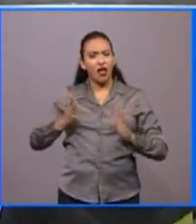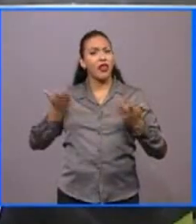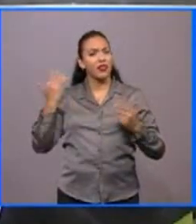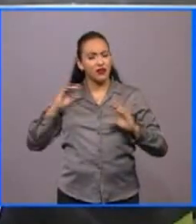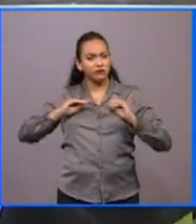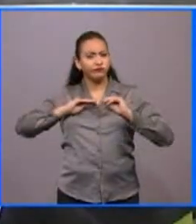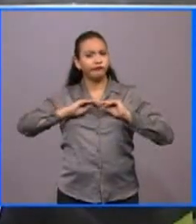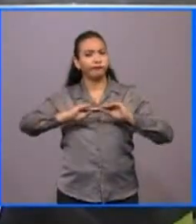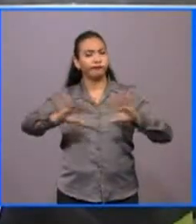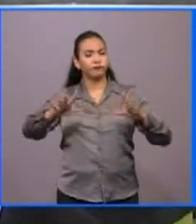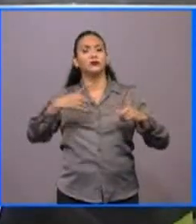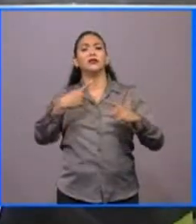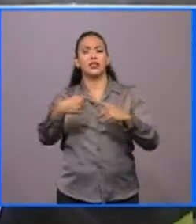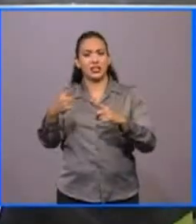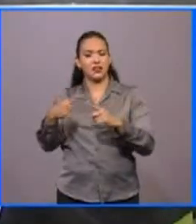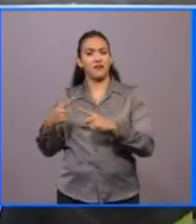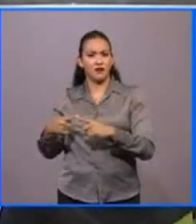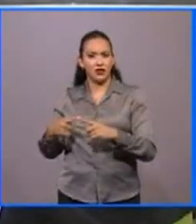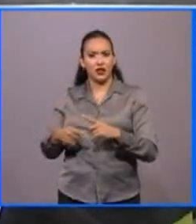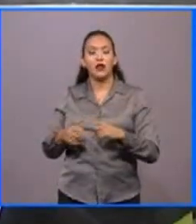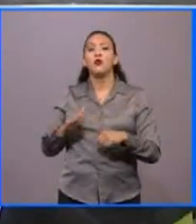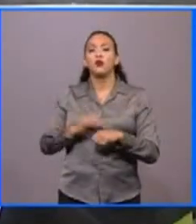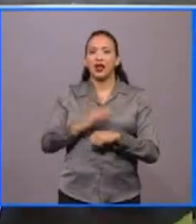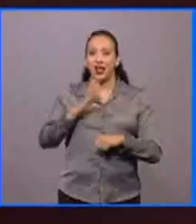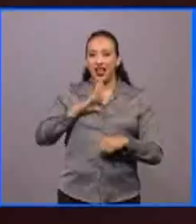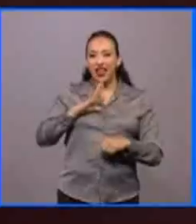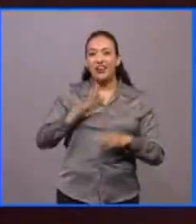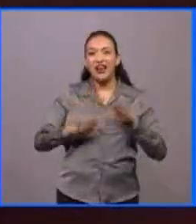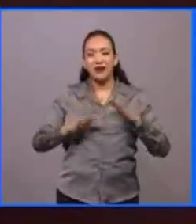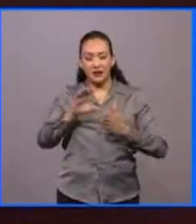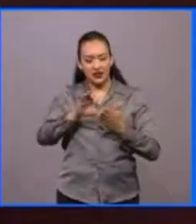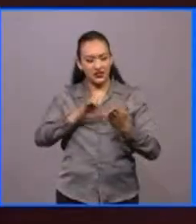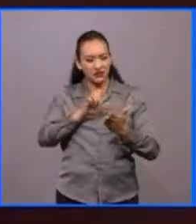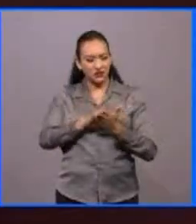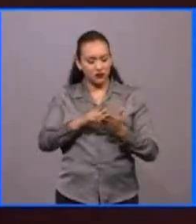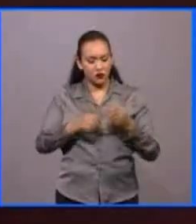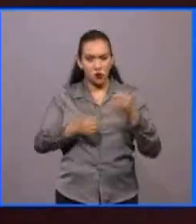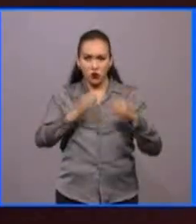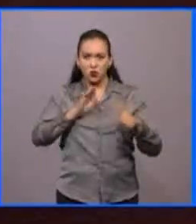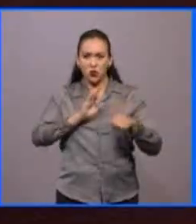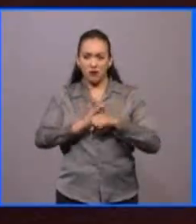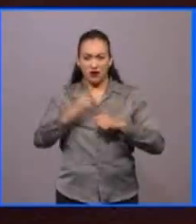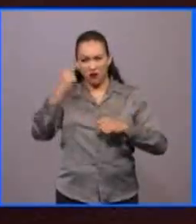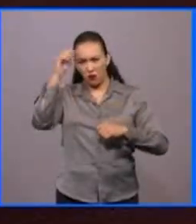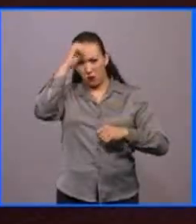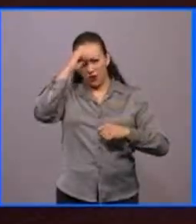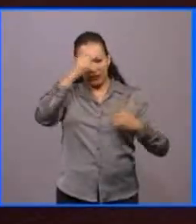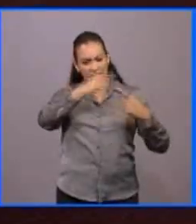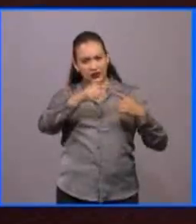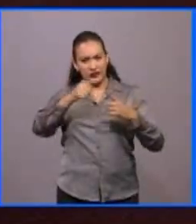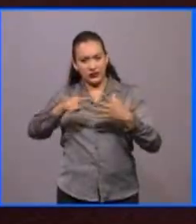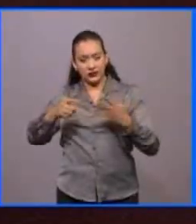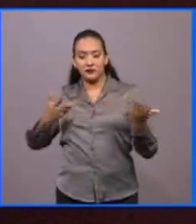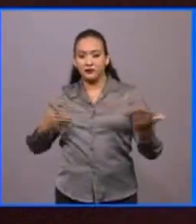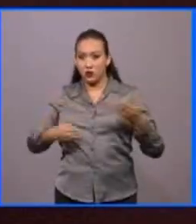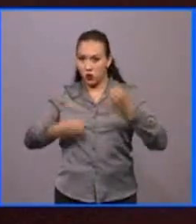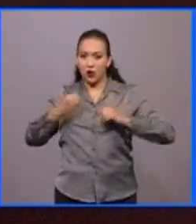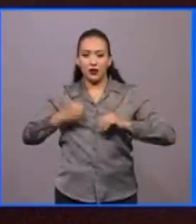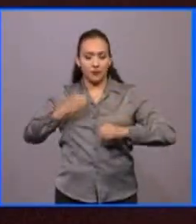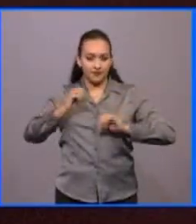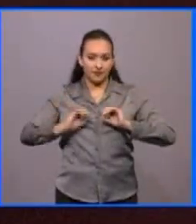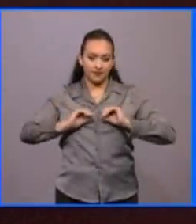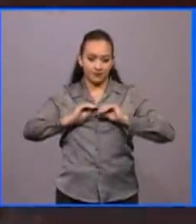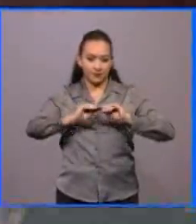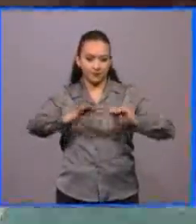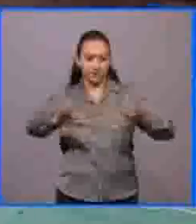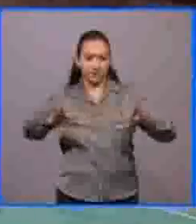las particularidades que distinguen a las controversias constitucionales del juicio de amparo. Al tratarse de medios de control constitucional con